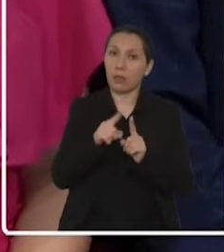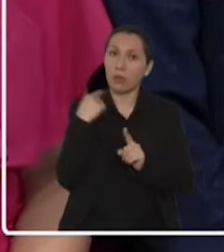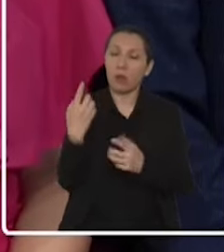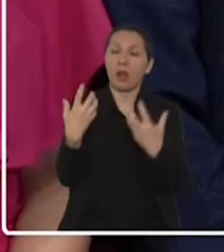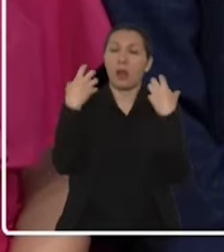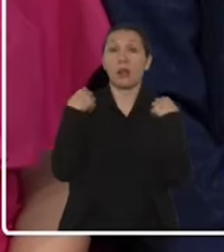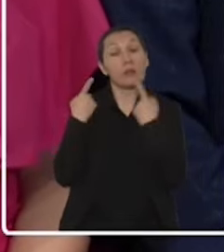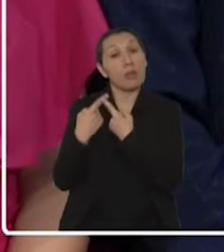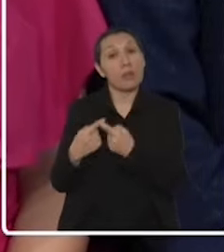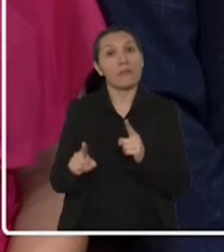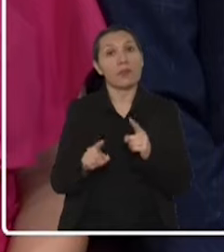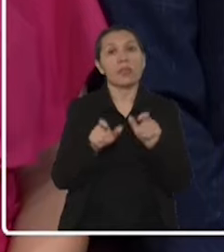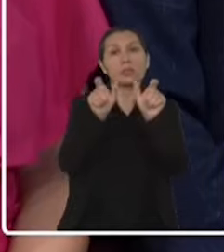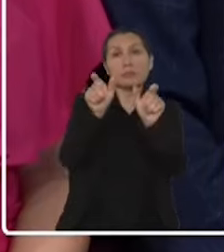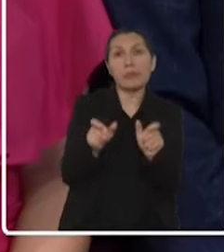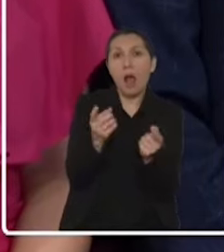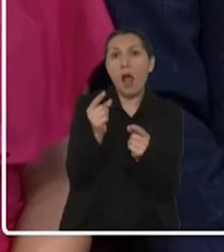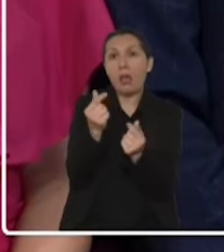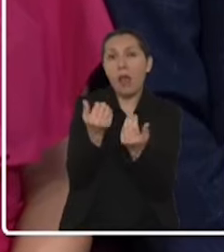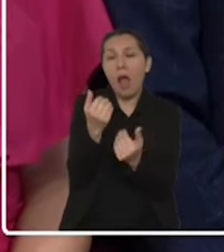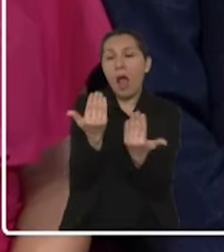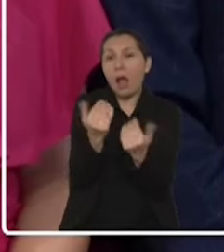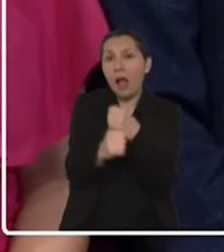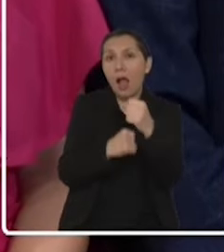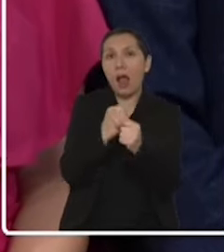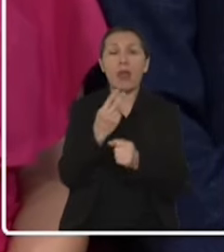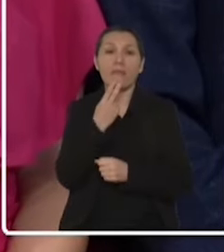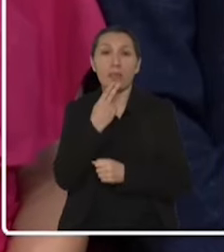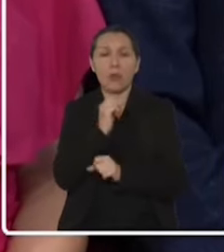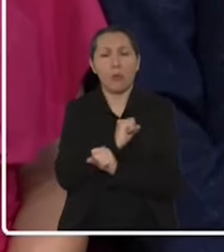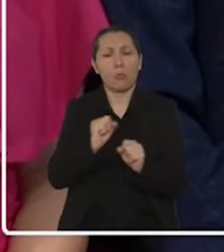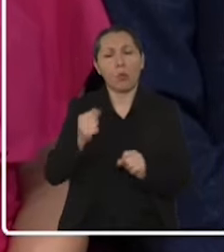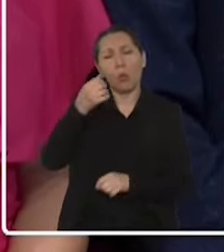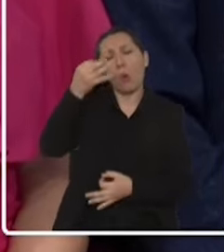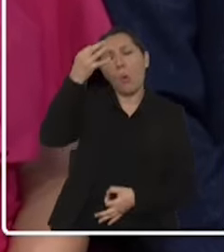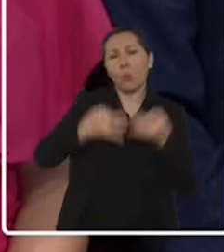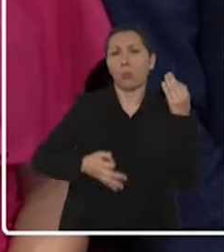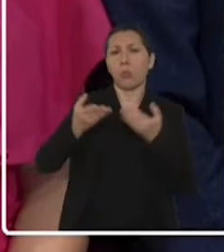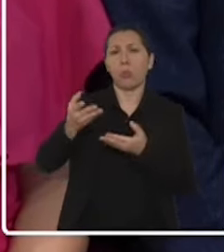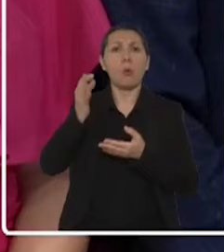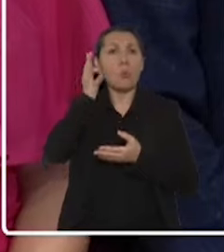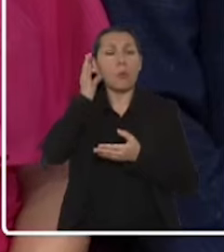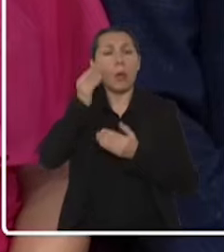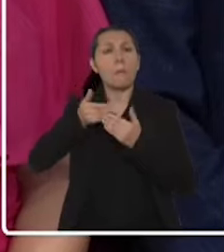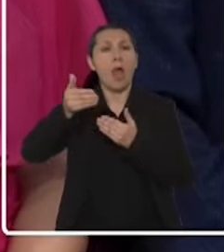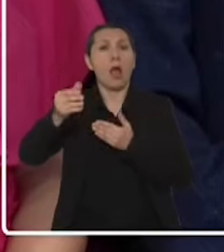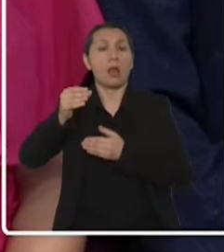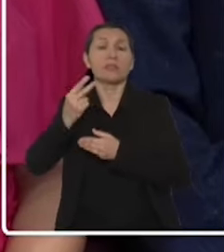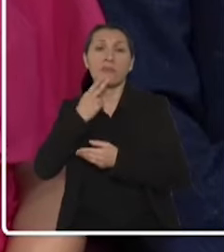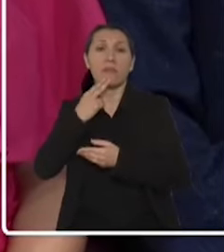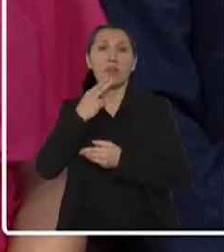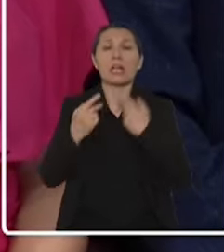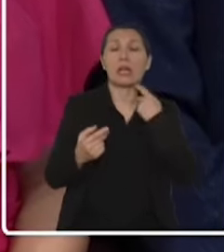cargo además de las diferencias en las tablas de expectativas de vida. No es justo que las mujeres sean castigadas por vivir más que los hombres. Eso es una